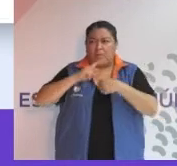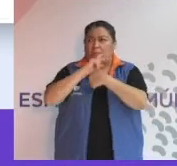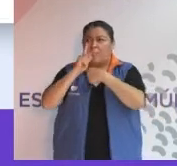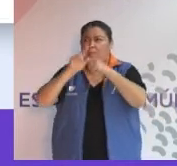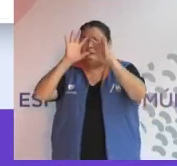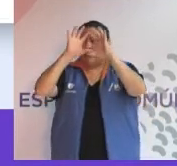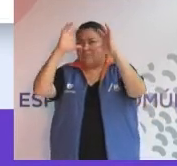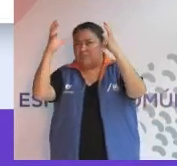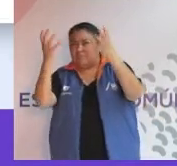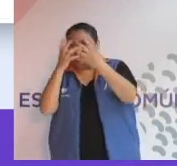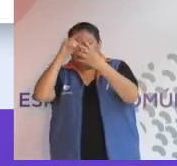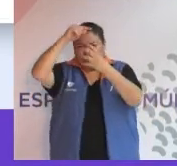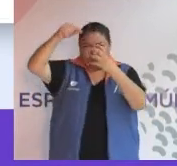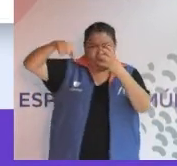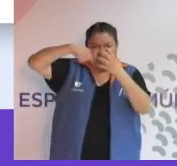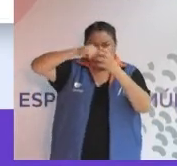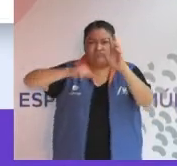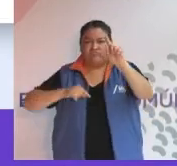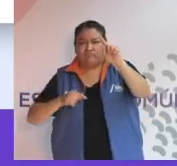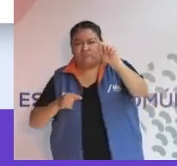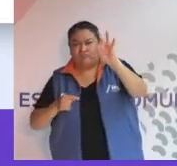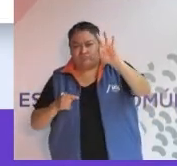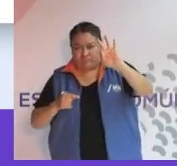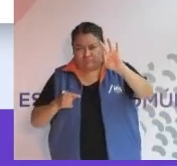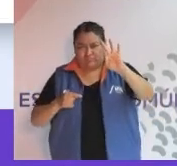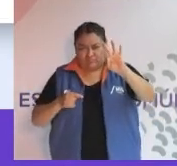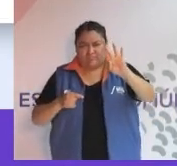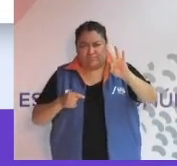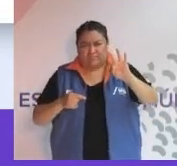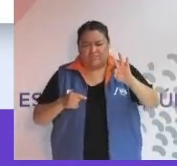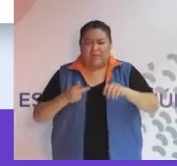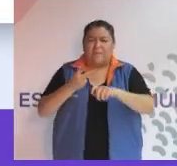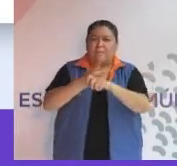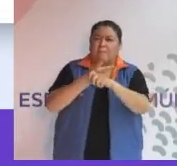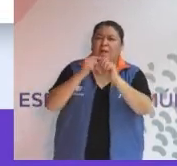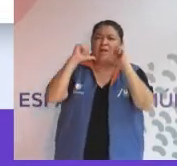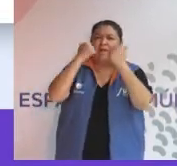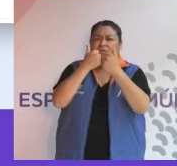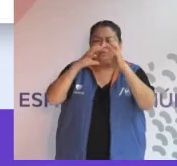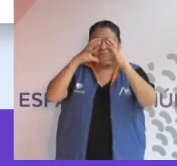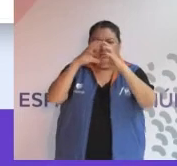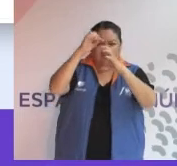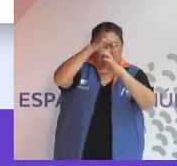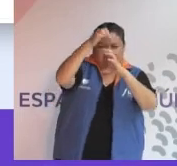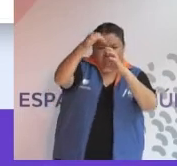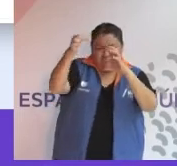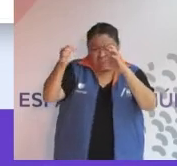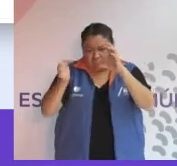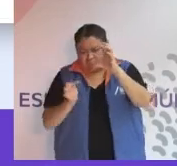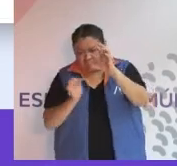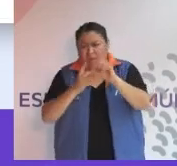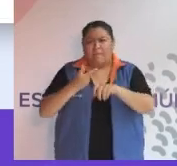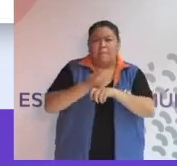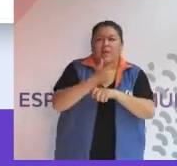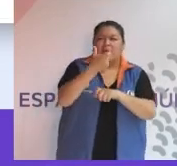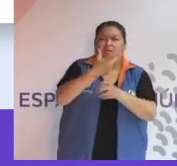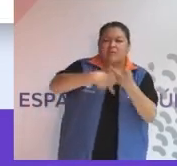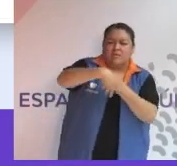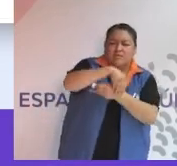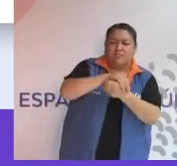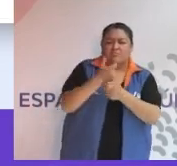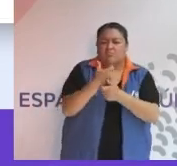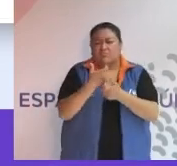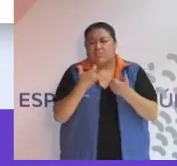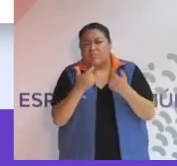países alrededor del mundo y hacemos como un diagnóstico de qué está pasando en la sociedad civil de cada país, cómo se sostiene, cómo se mantiene